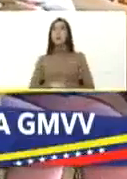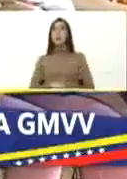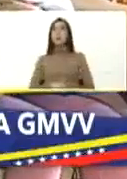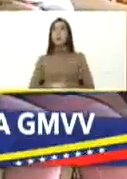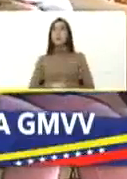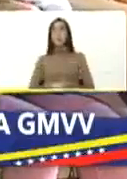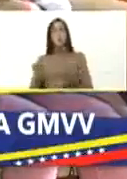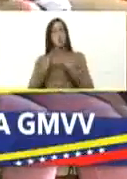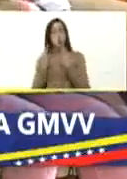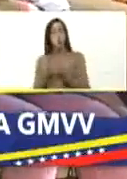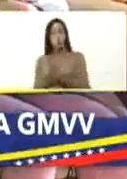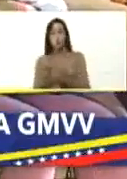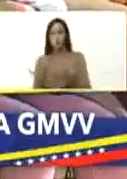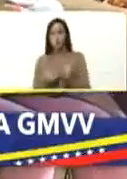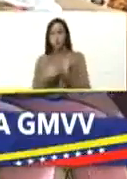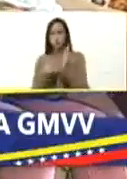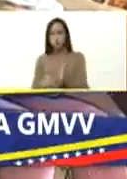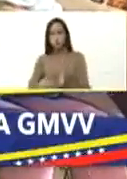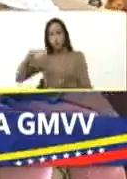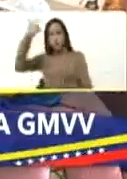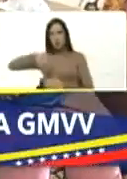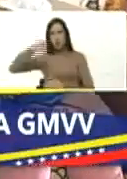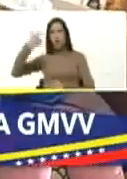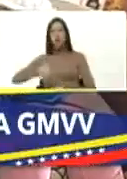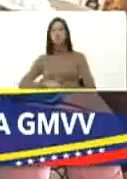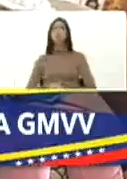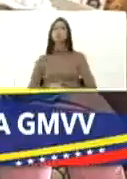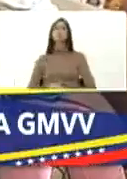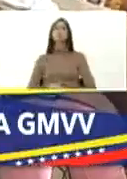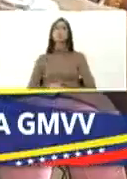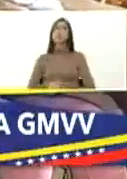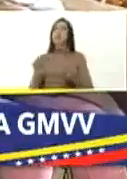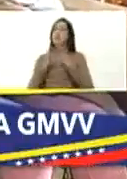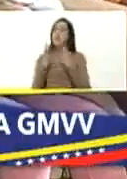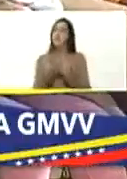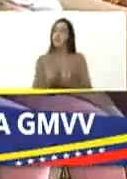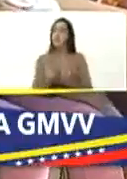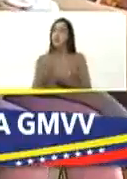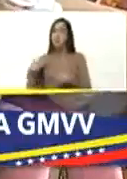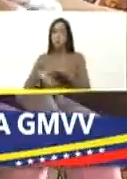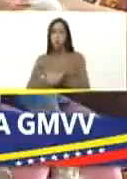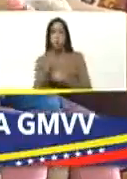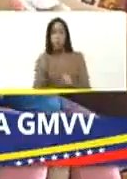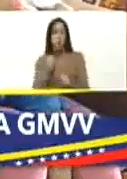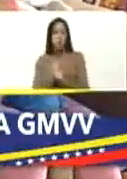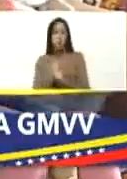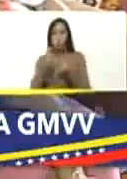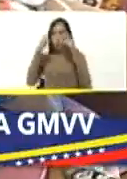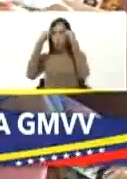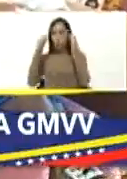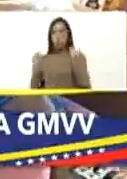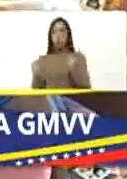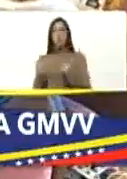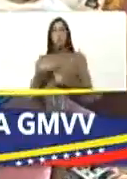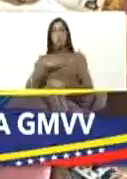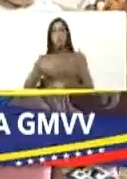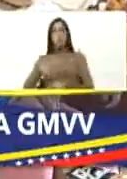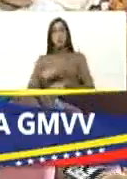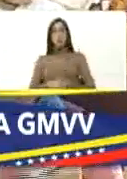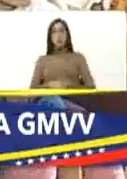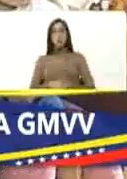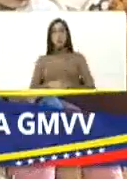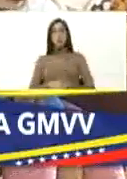una familia que tiene con qué, una familia que tiene con qué para salir a trabajar como profesionales que somos, que tiene con